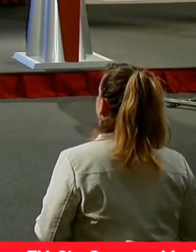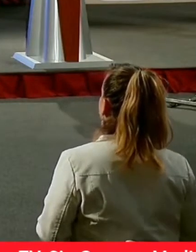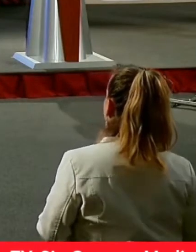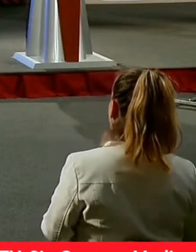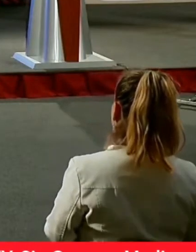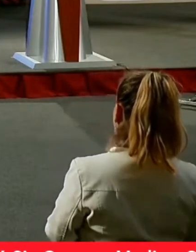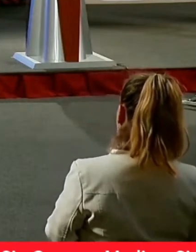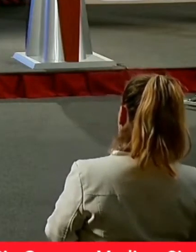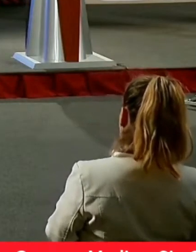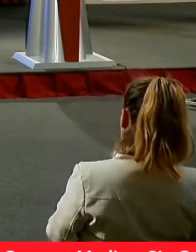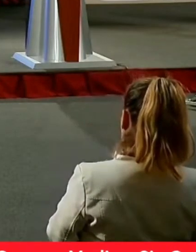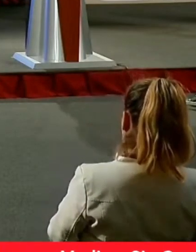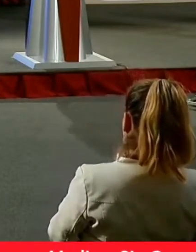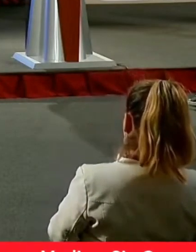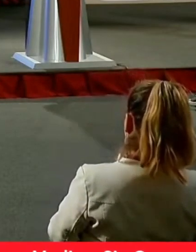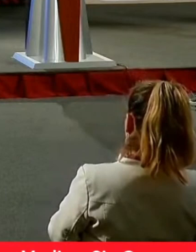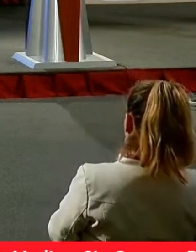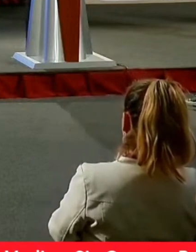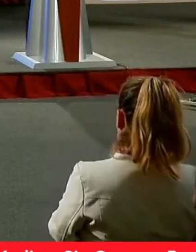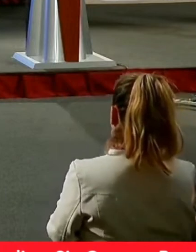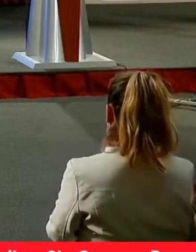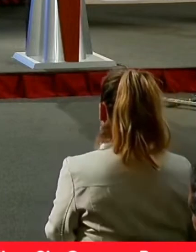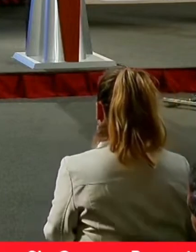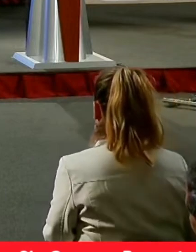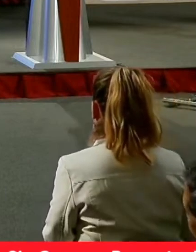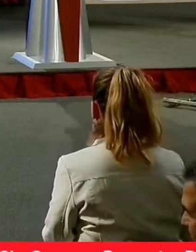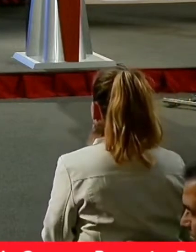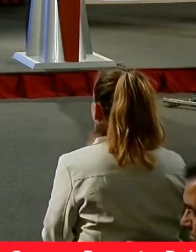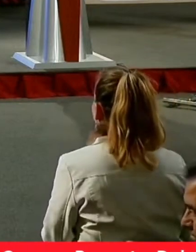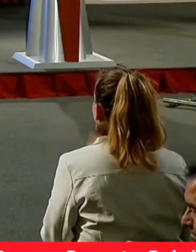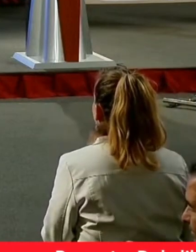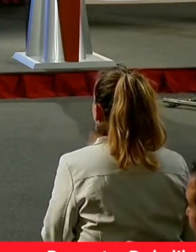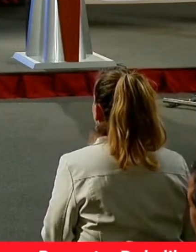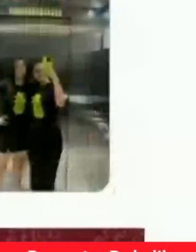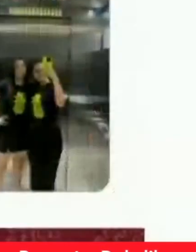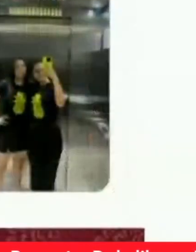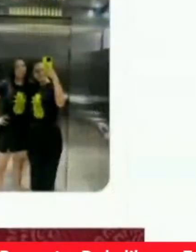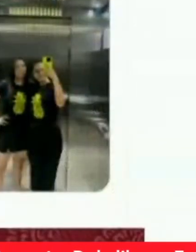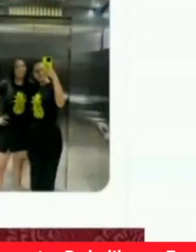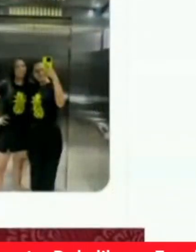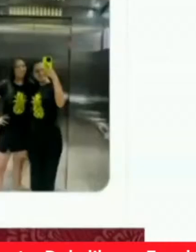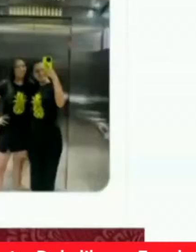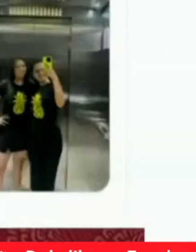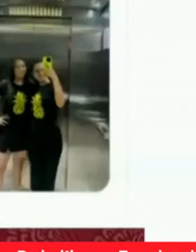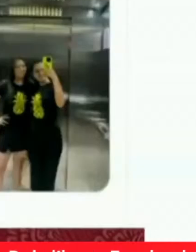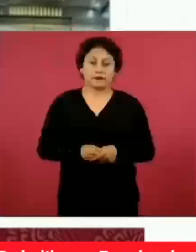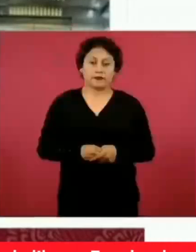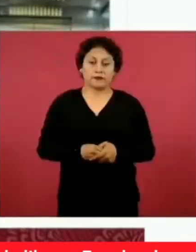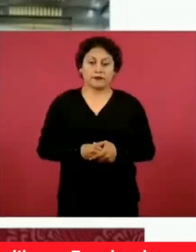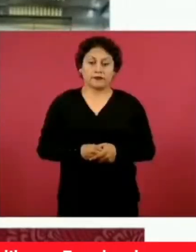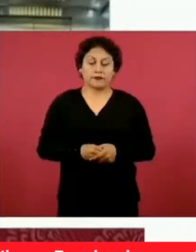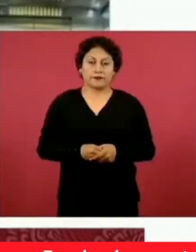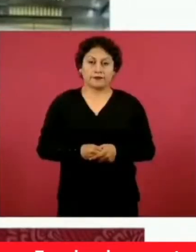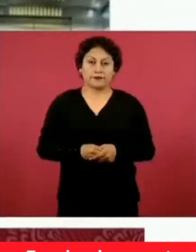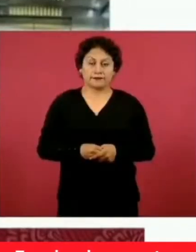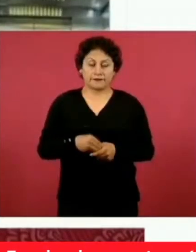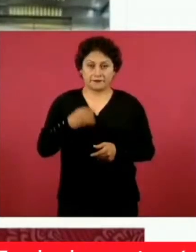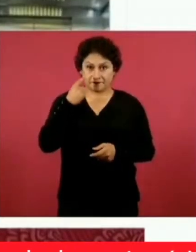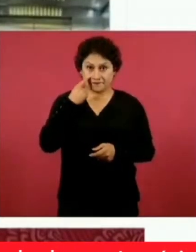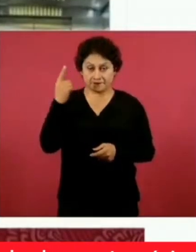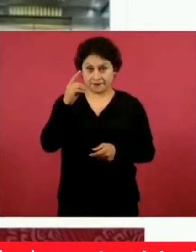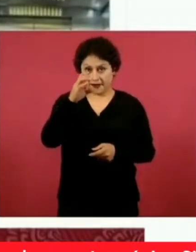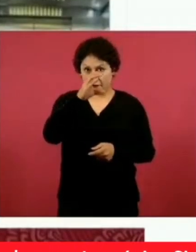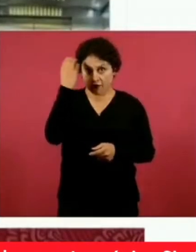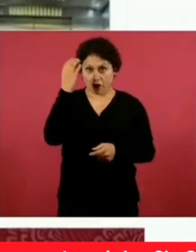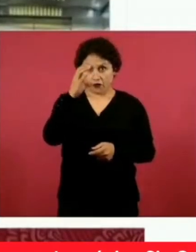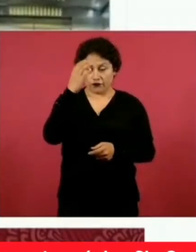juntas, casi abrazaditas, cachete con cachete. Incluso la jueza aquí nos muestra